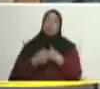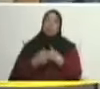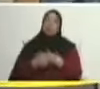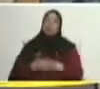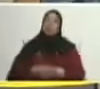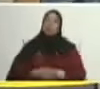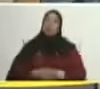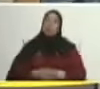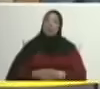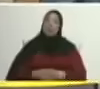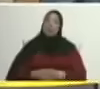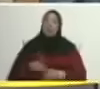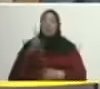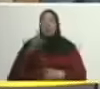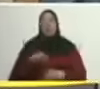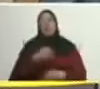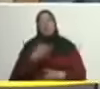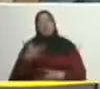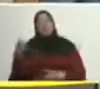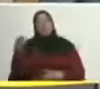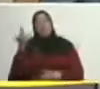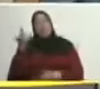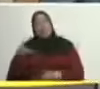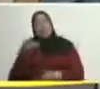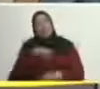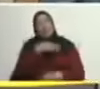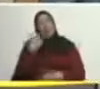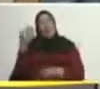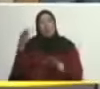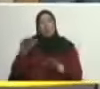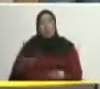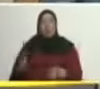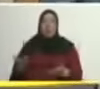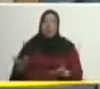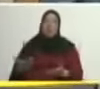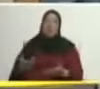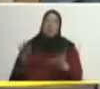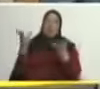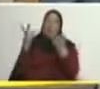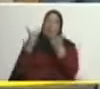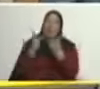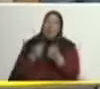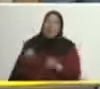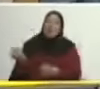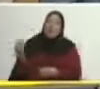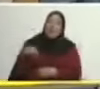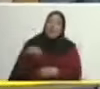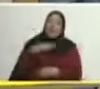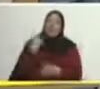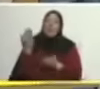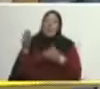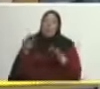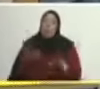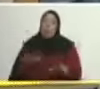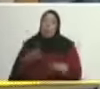está, y por el otro lado, los civiles que mueren. ¿Cuántos tienen que morir?